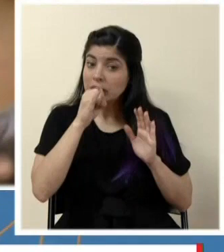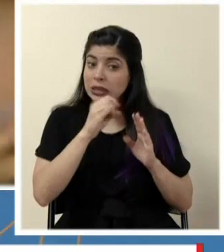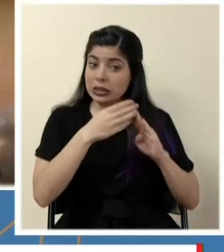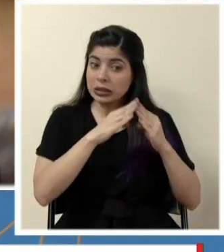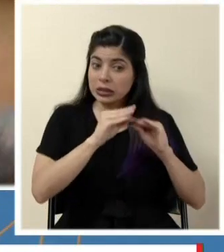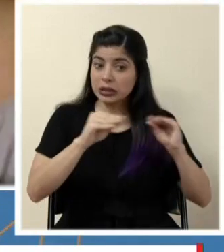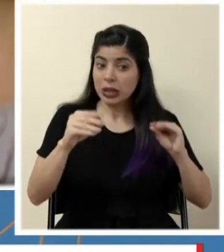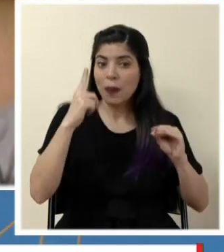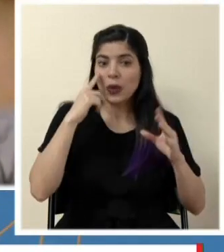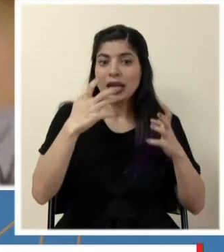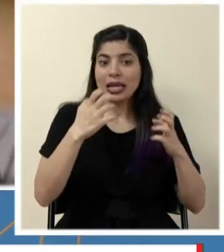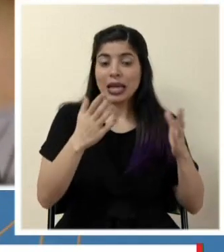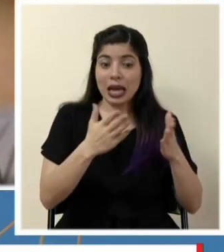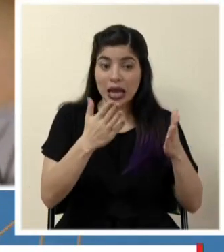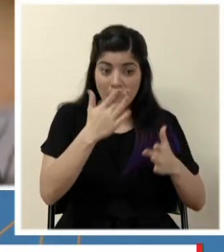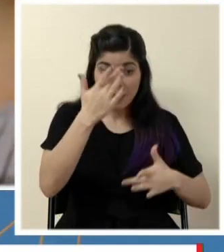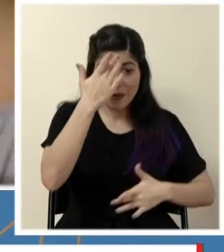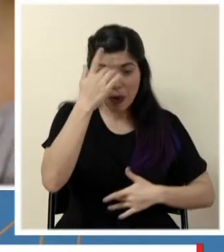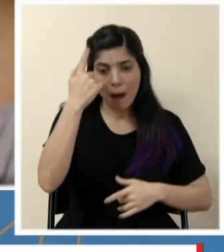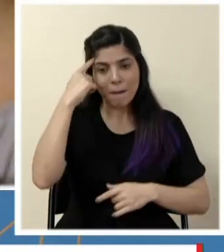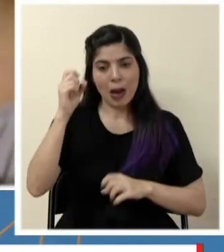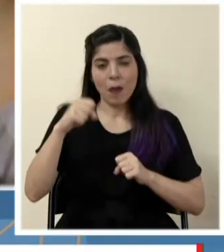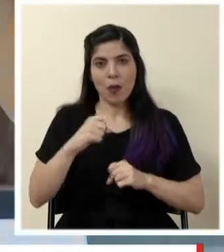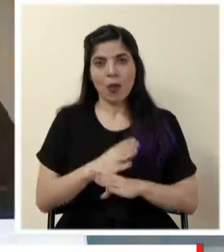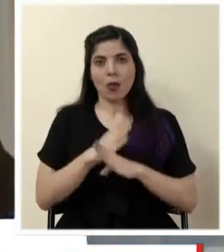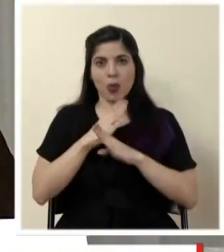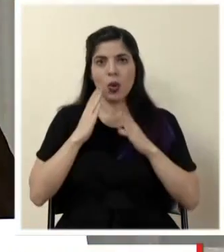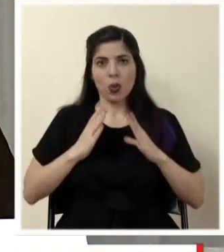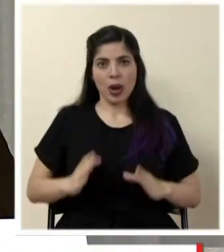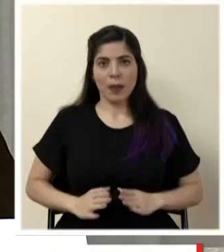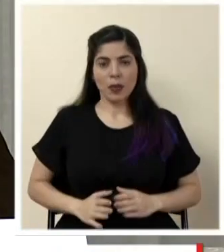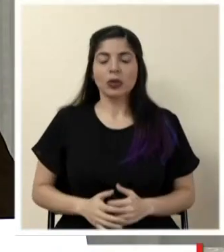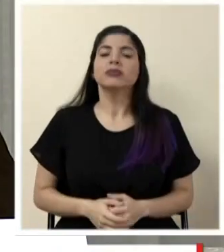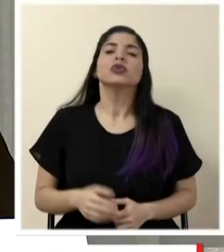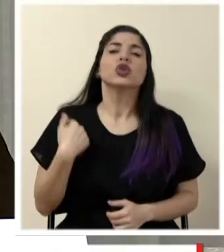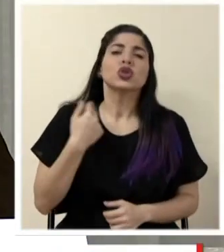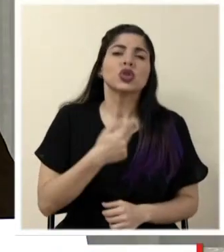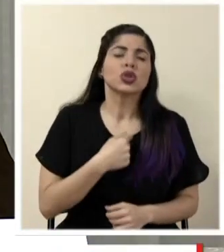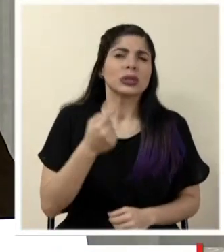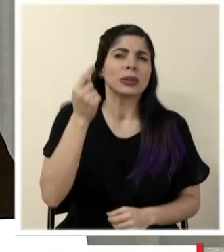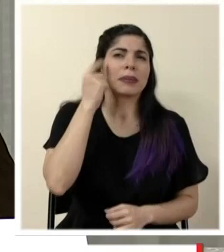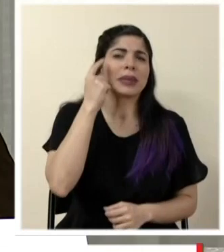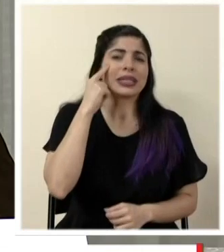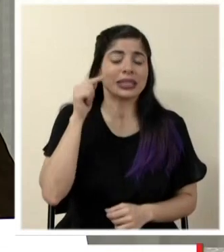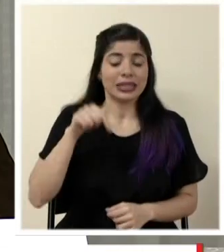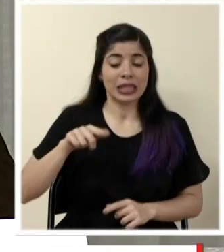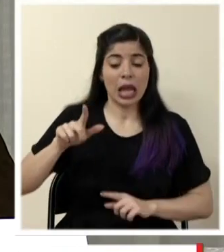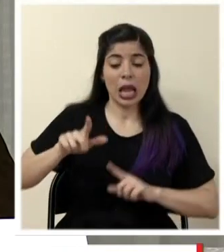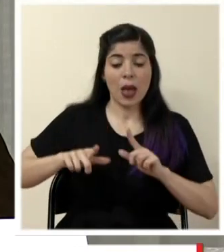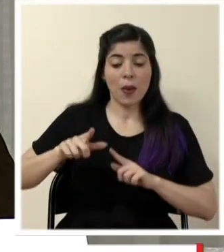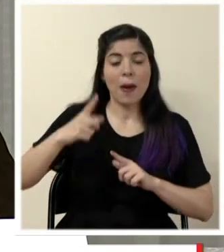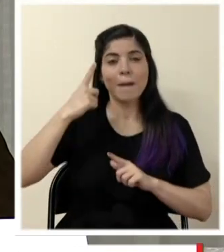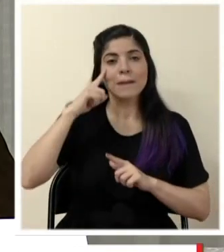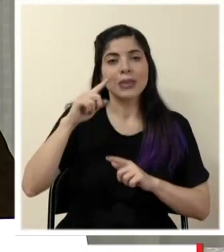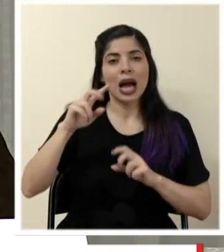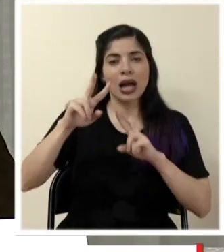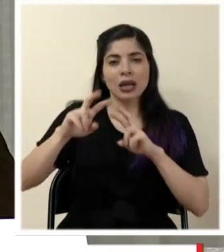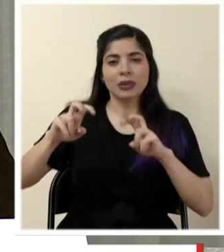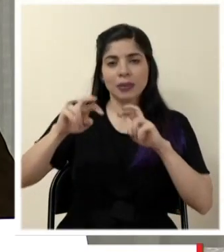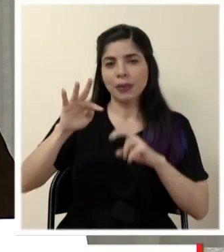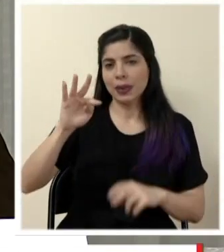necesidad de generar una inmunidad en la población. Sí, nosotros la estamos pensando, este tipo de pruebas, para hacer tamizaje con